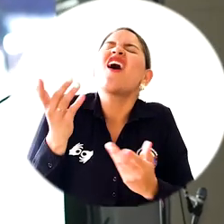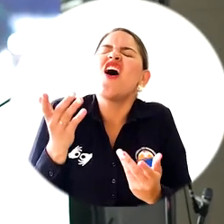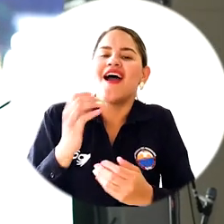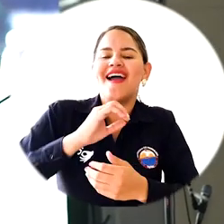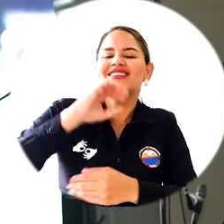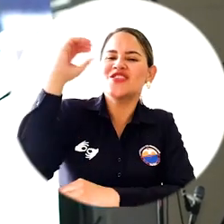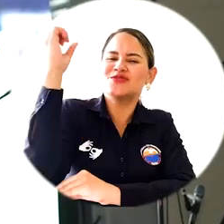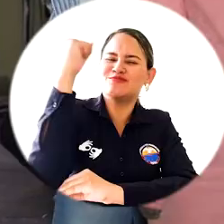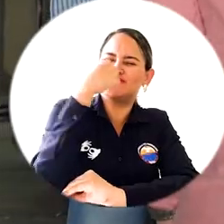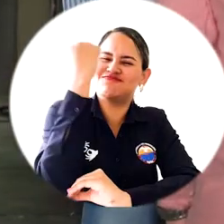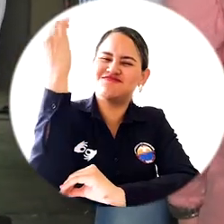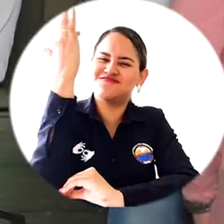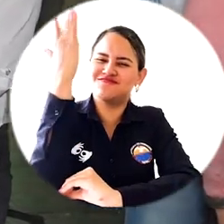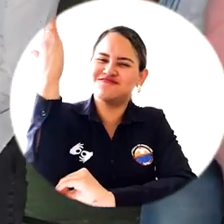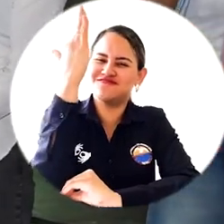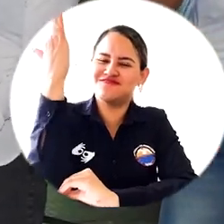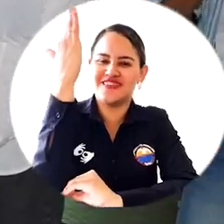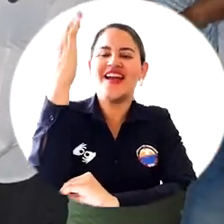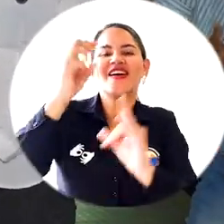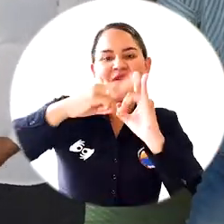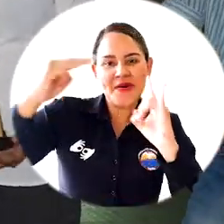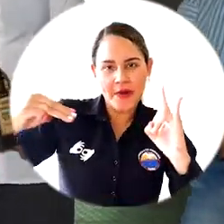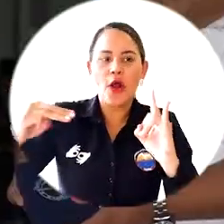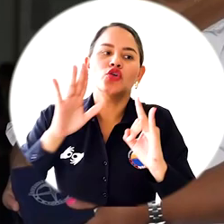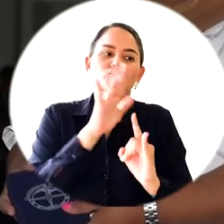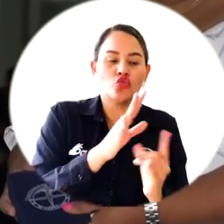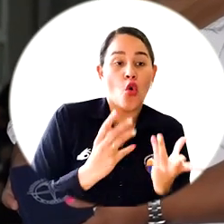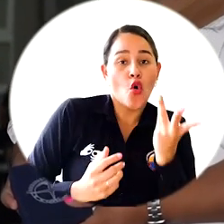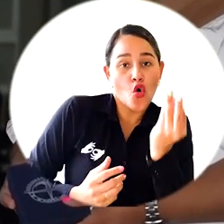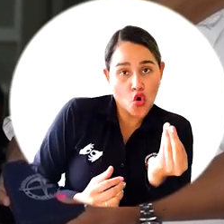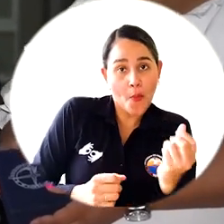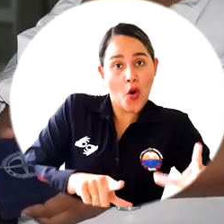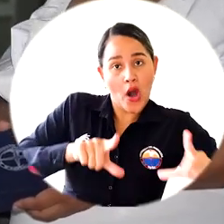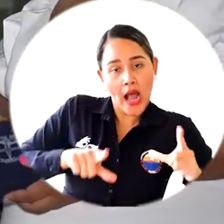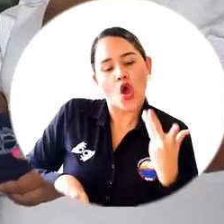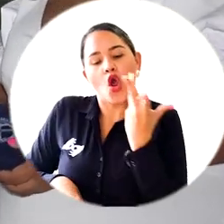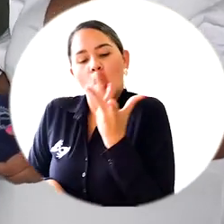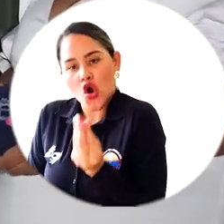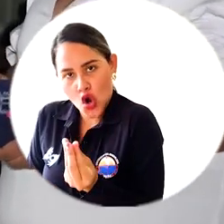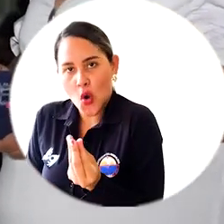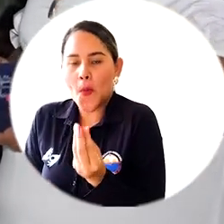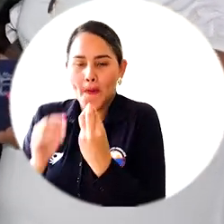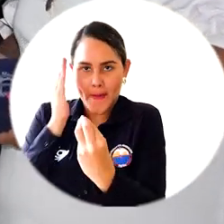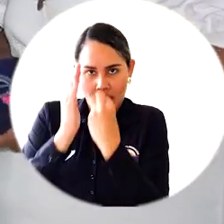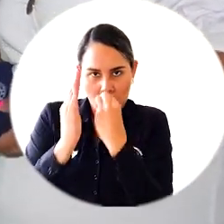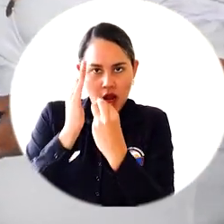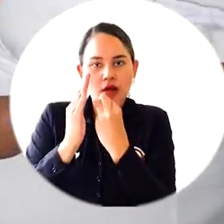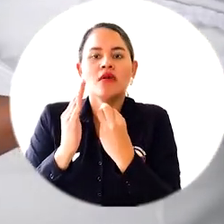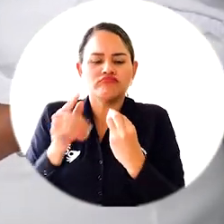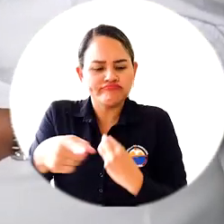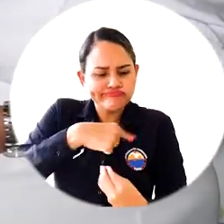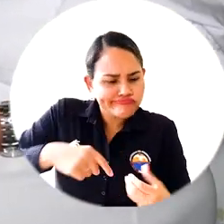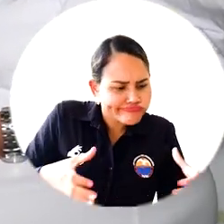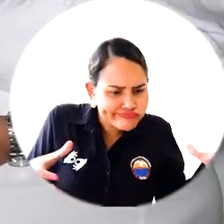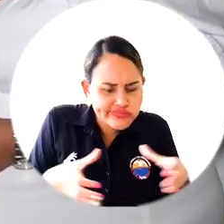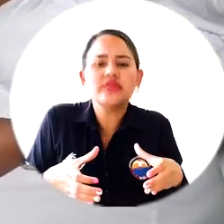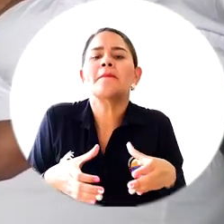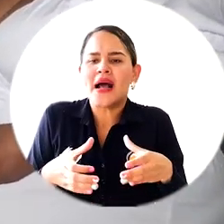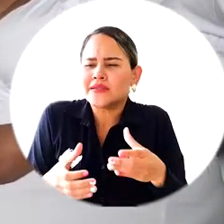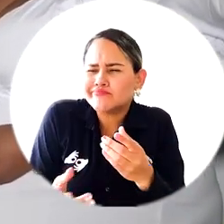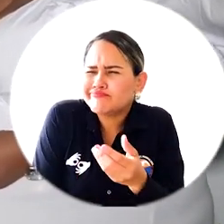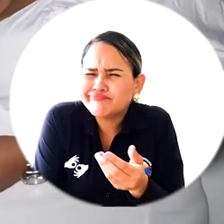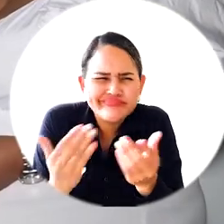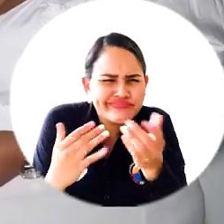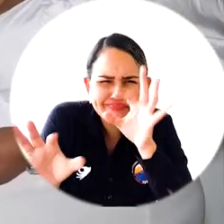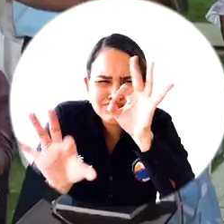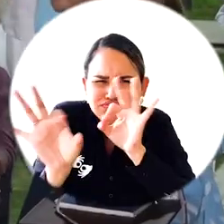antorcha uni Magdalena competencia organizada por el centro de egresados y la dirección de bienestar universitario de esta Alma